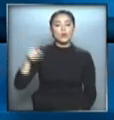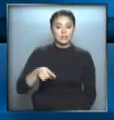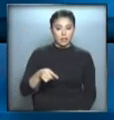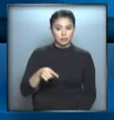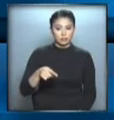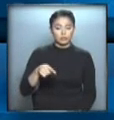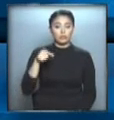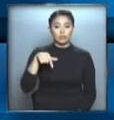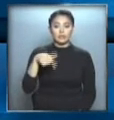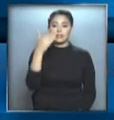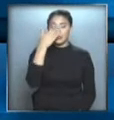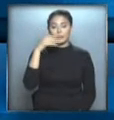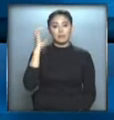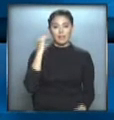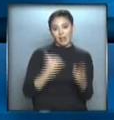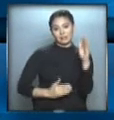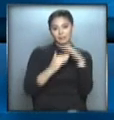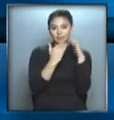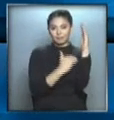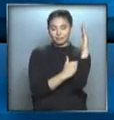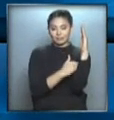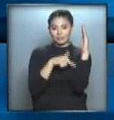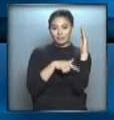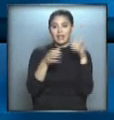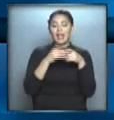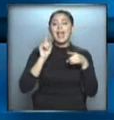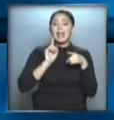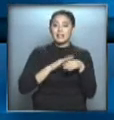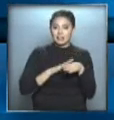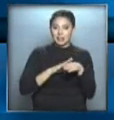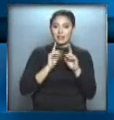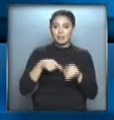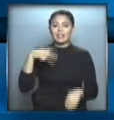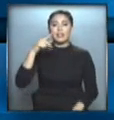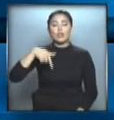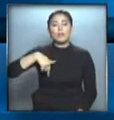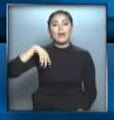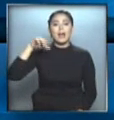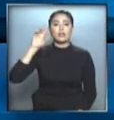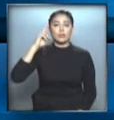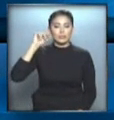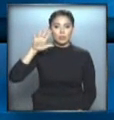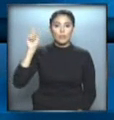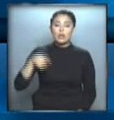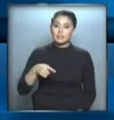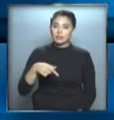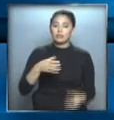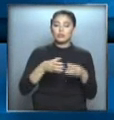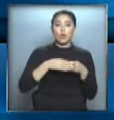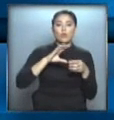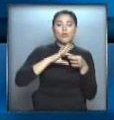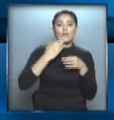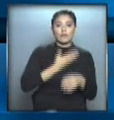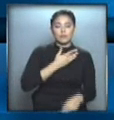10,5% al Frente Francisco de Narváez. Frente de Izquierda y de los Trabajadores obtuvo el 3,95%, Unión con Fe